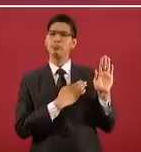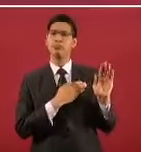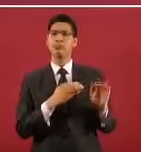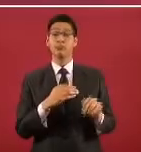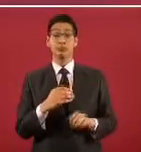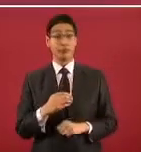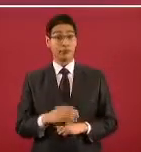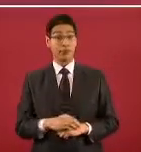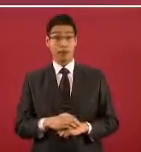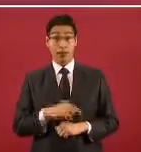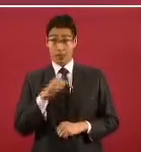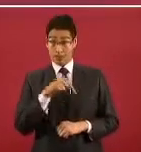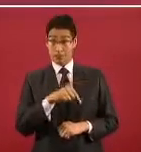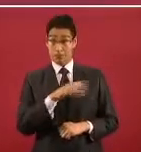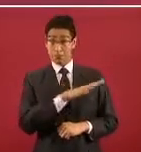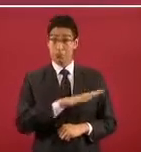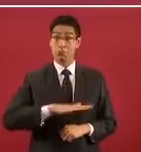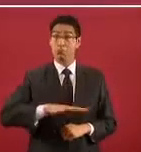porque el pueblo de México